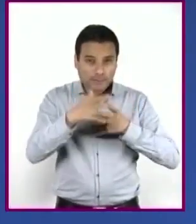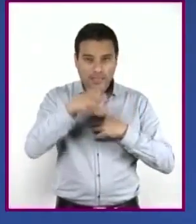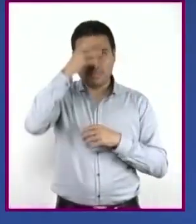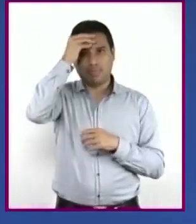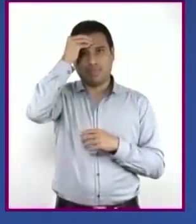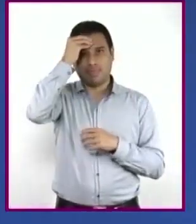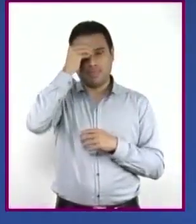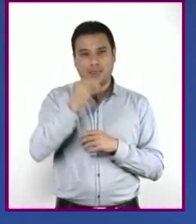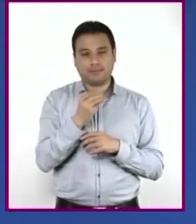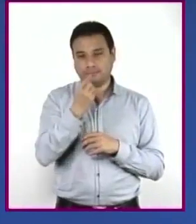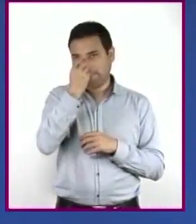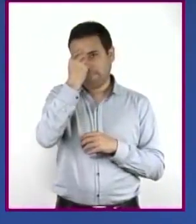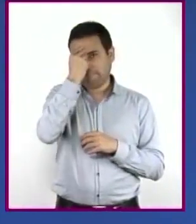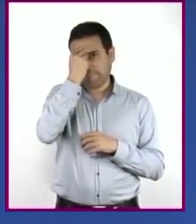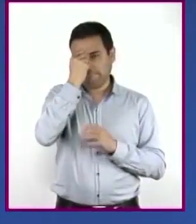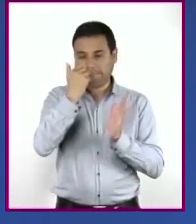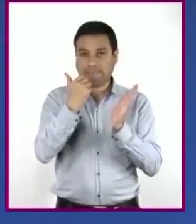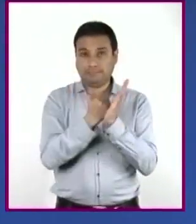de los chicos